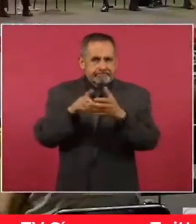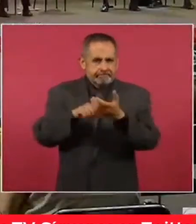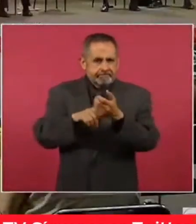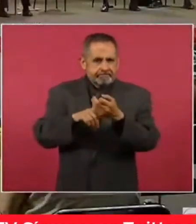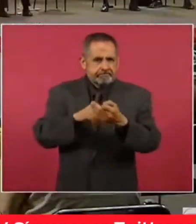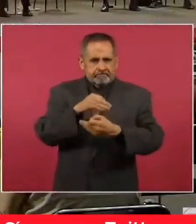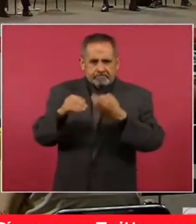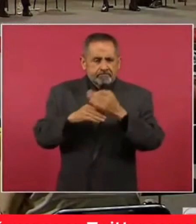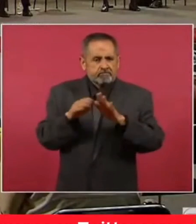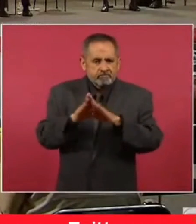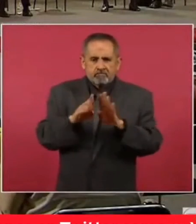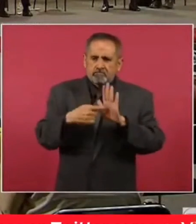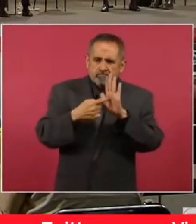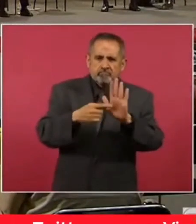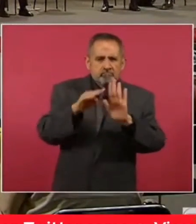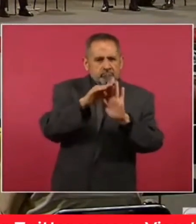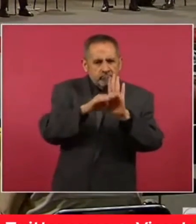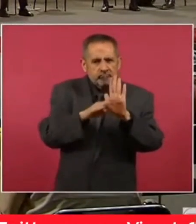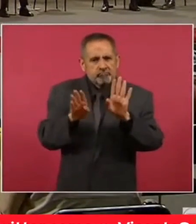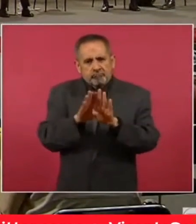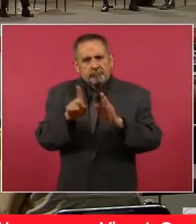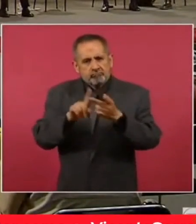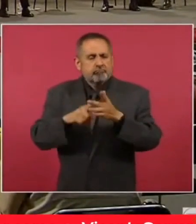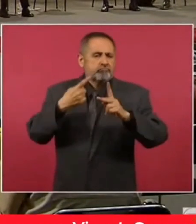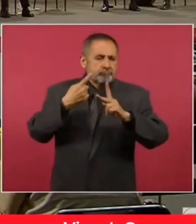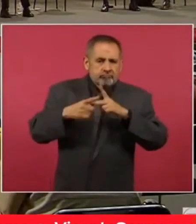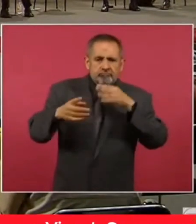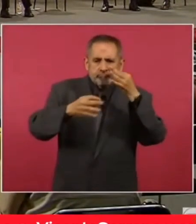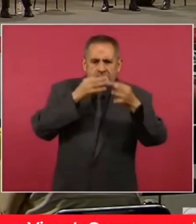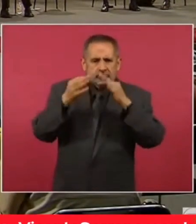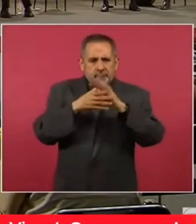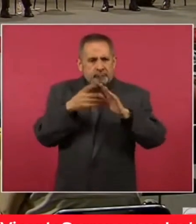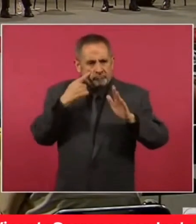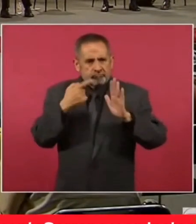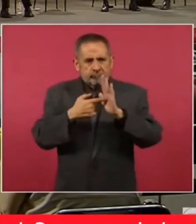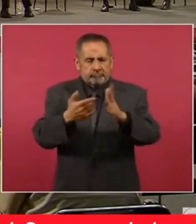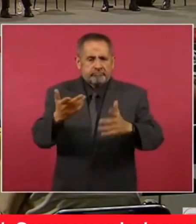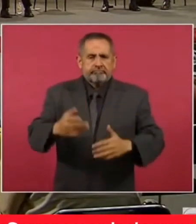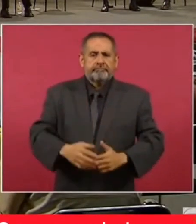rápidamente cómo fue el inicio de la campaña.